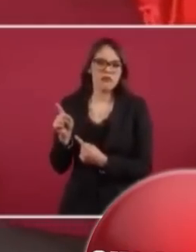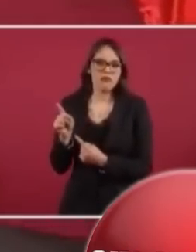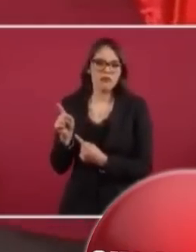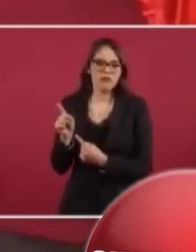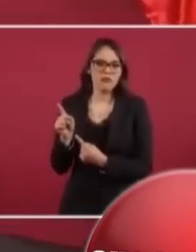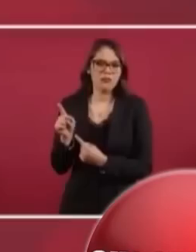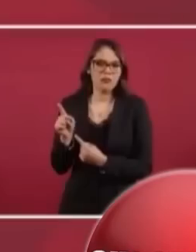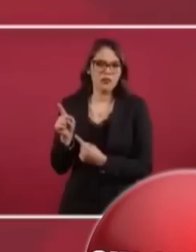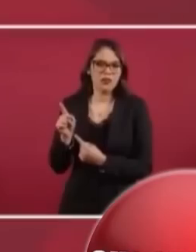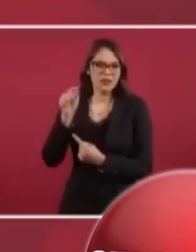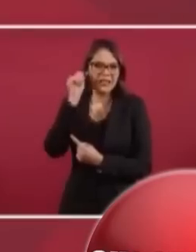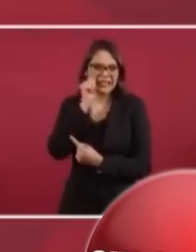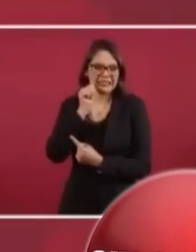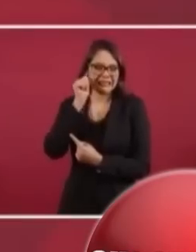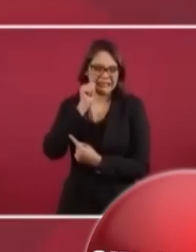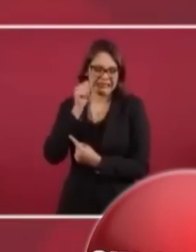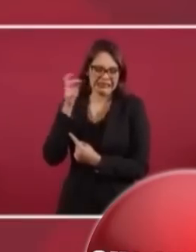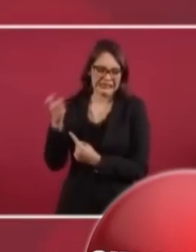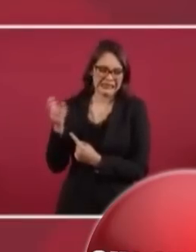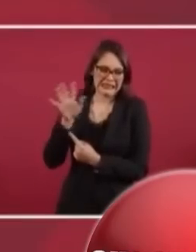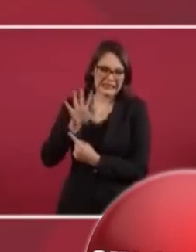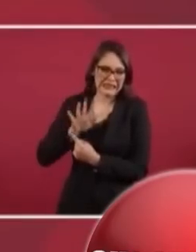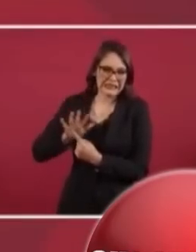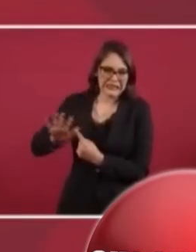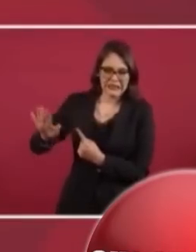que se caracterizaron